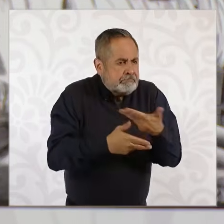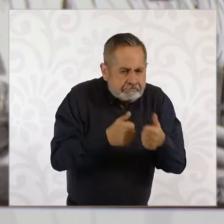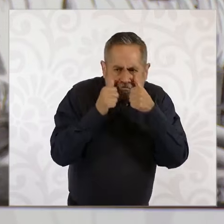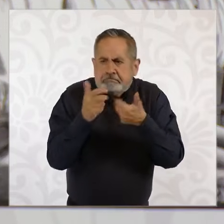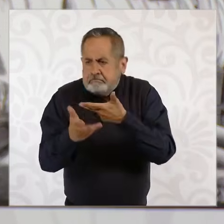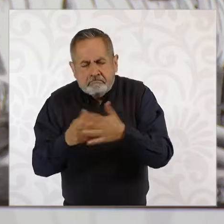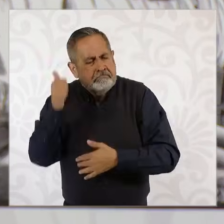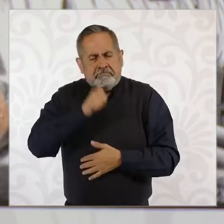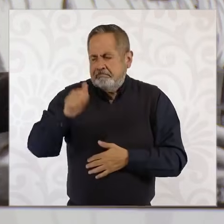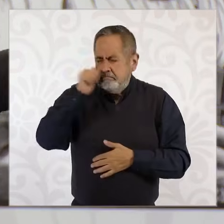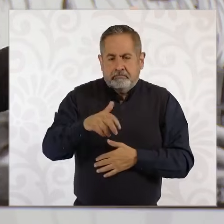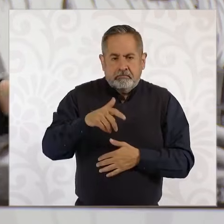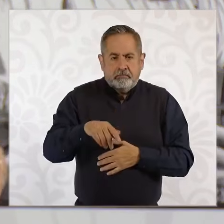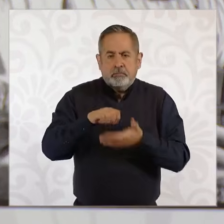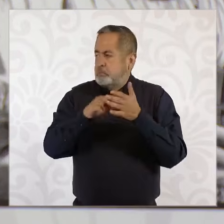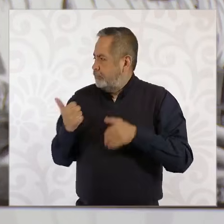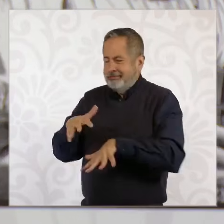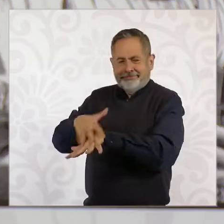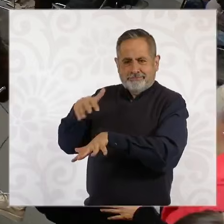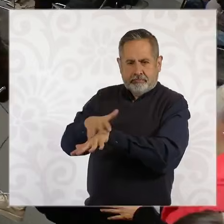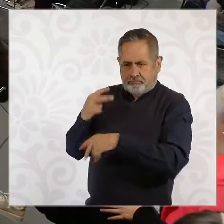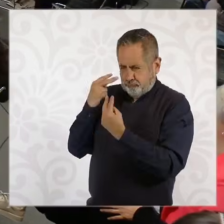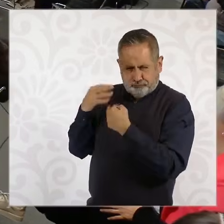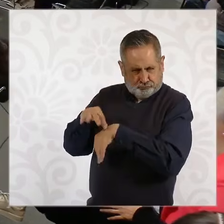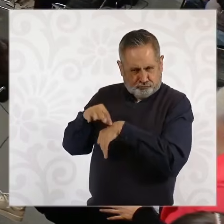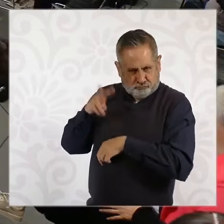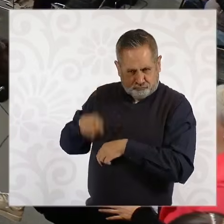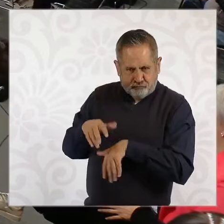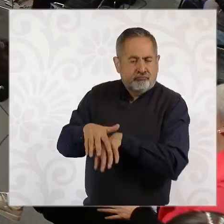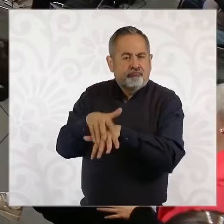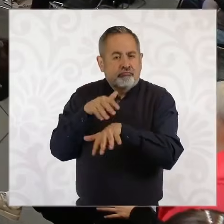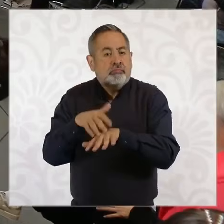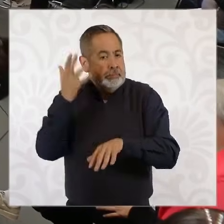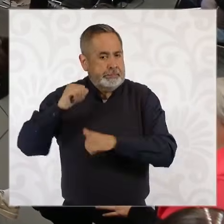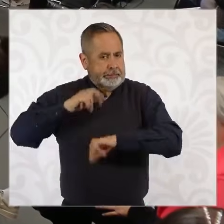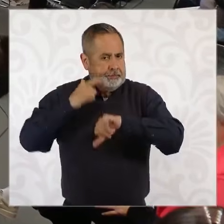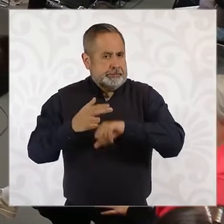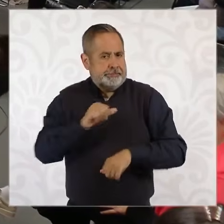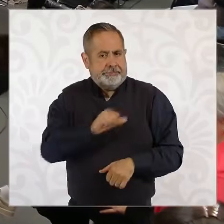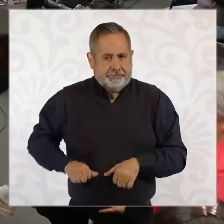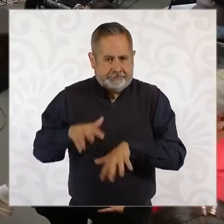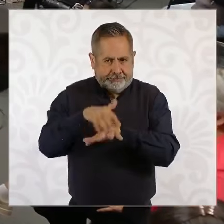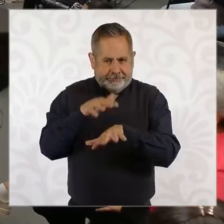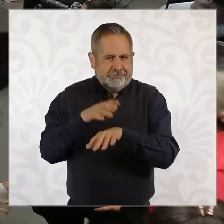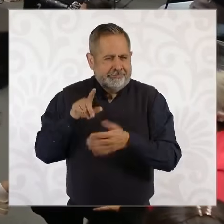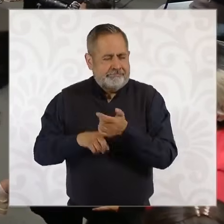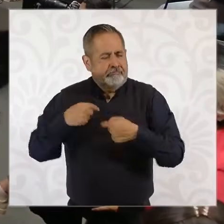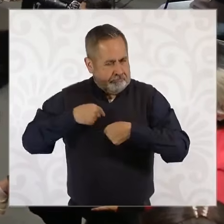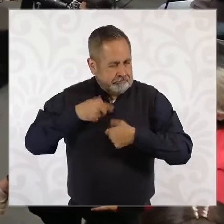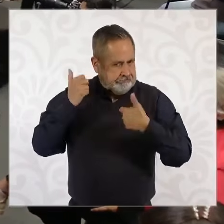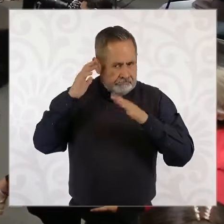Cuando estaba en Tlalpan, aquí está Iván, no me va a dejar mentir. Cuando era delegada de Tlalpan, jefa delegacional de